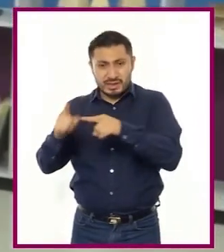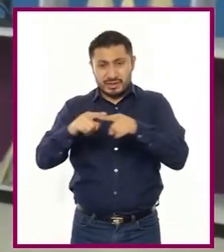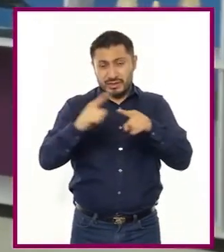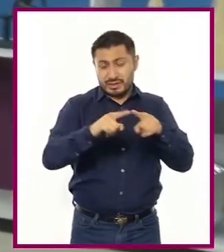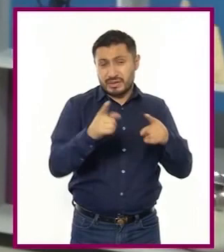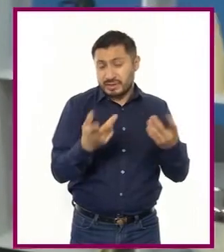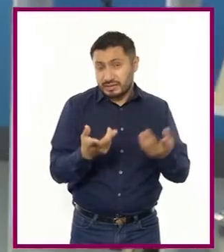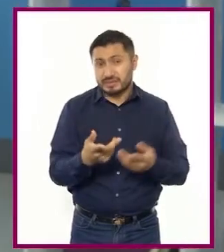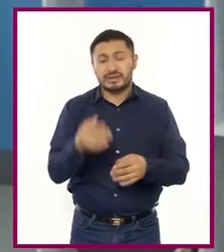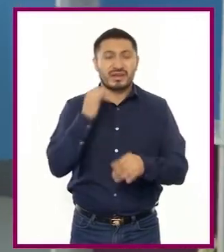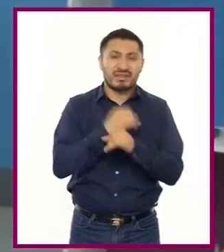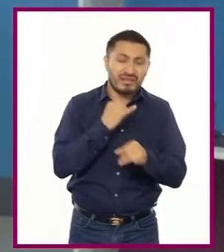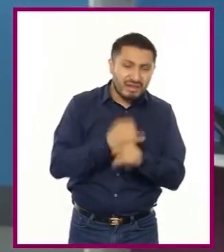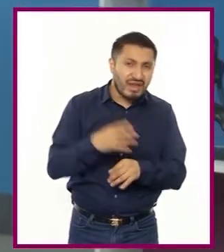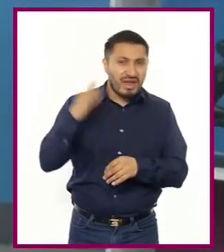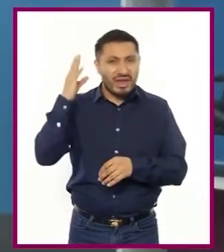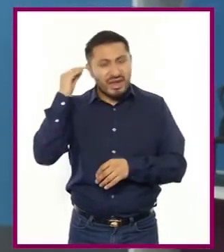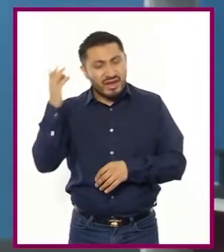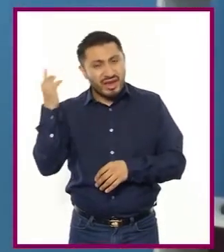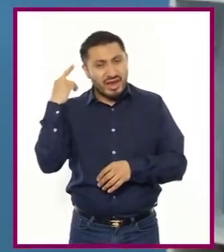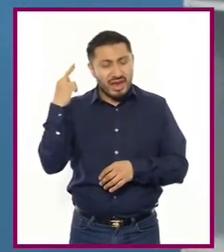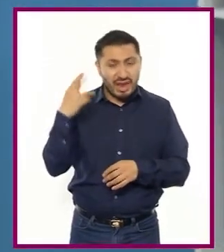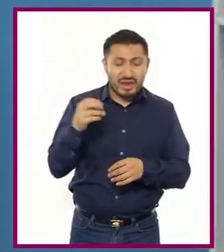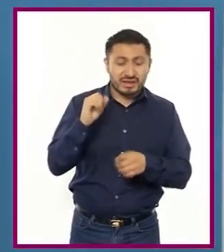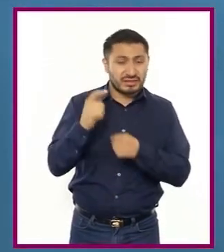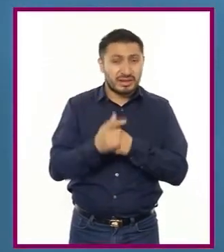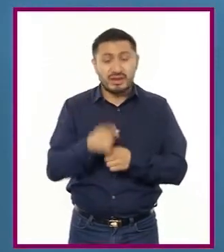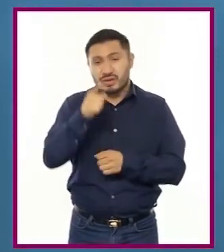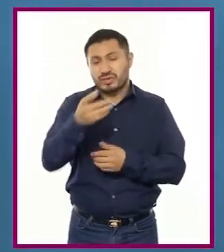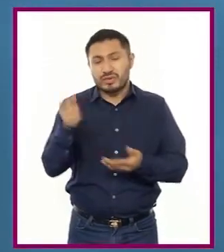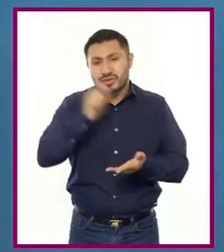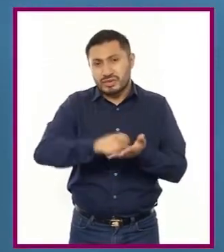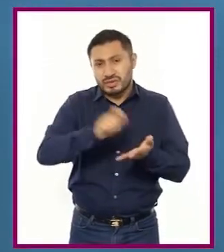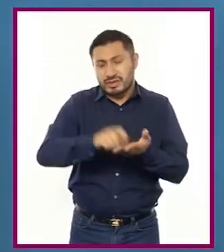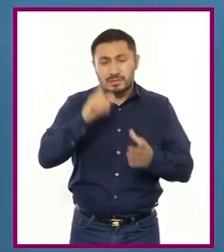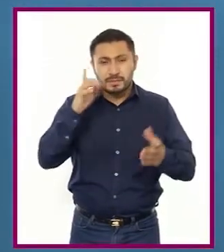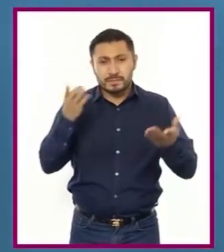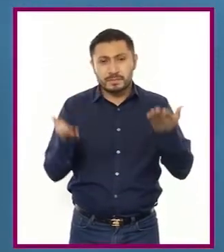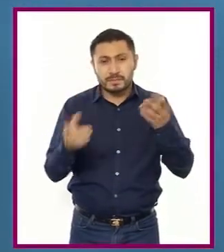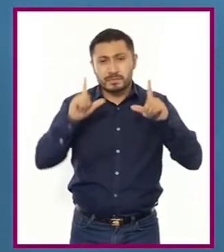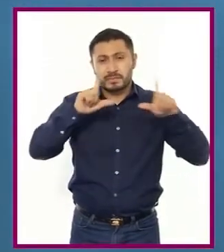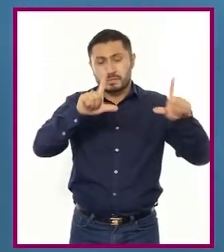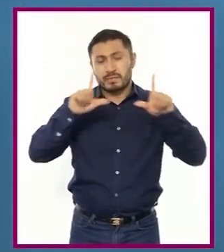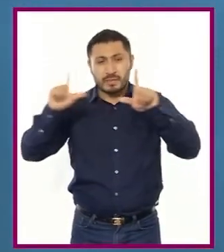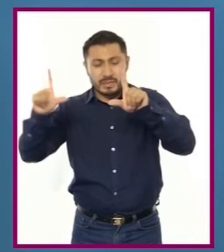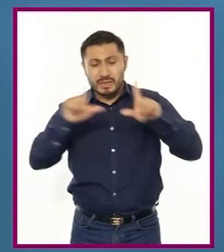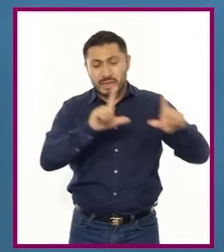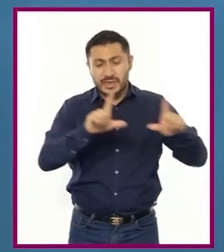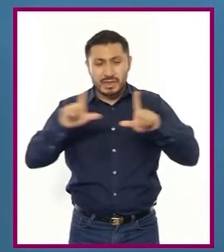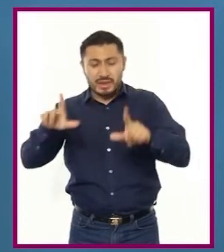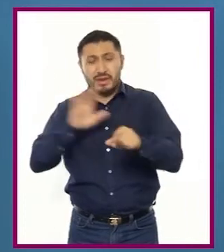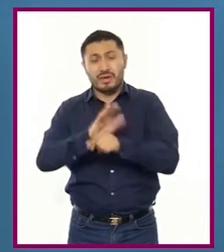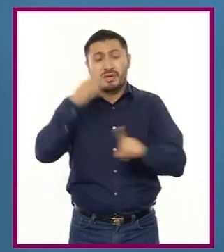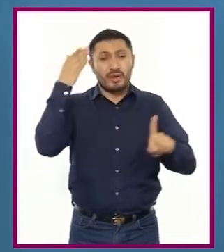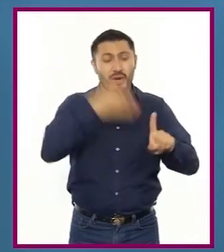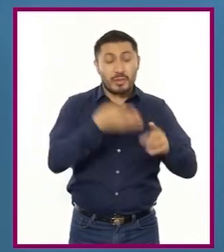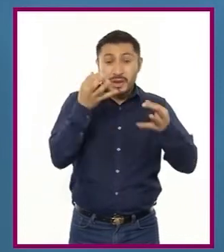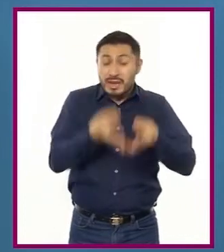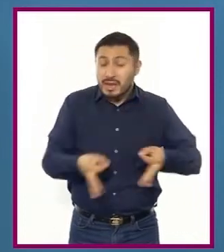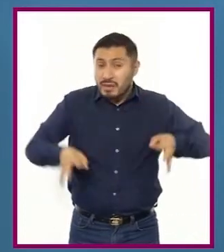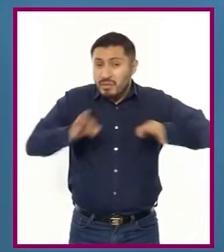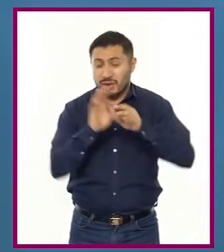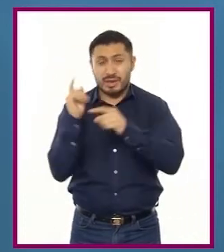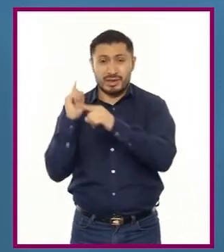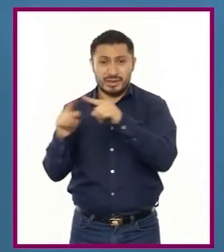confiables y a que realicen un cuadro comparativo en su cuaderno, donde resalten los principales objetivos de las